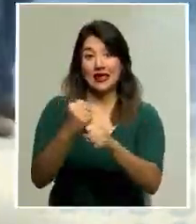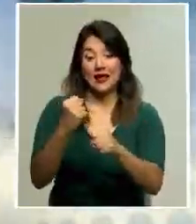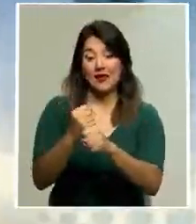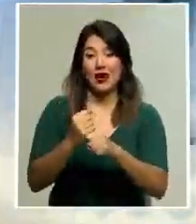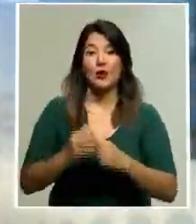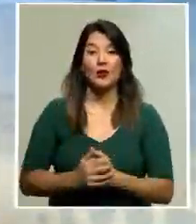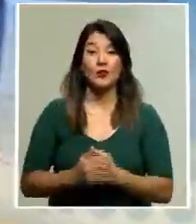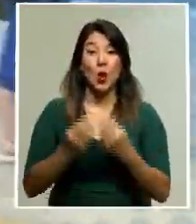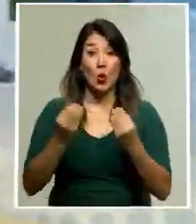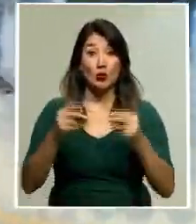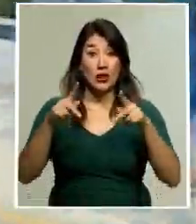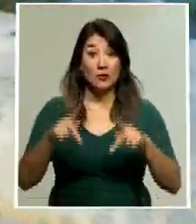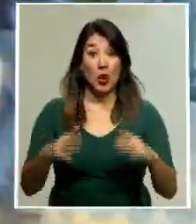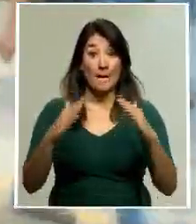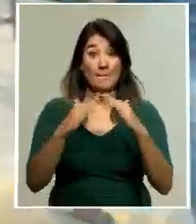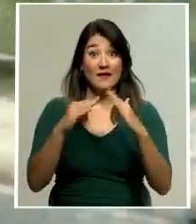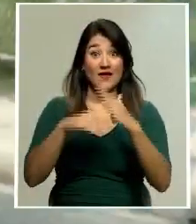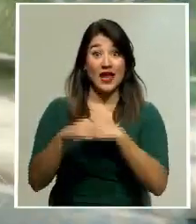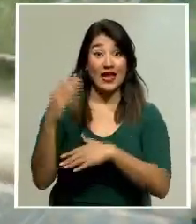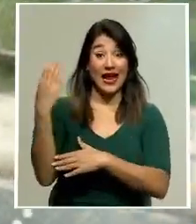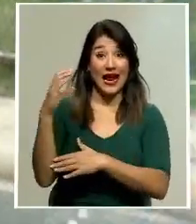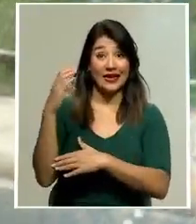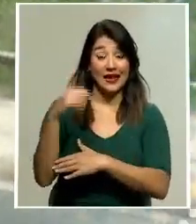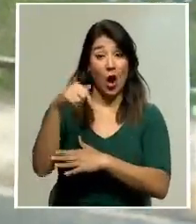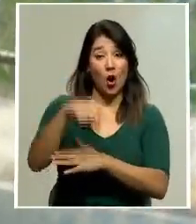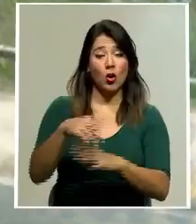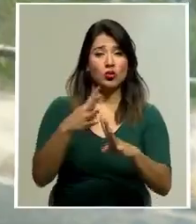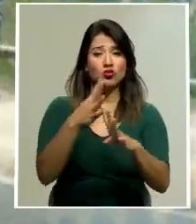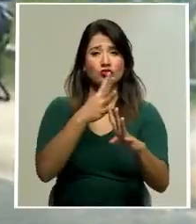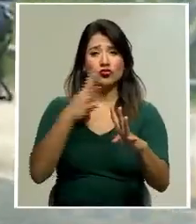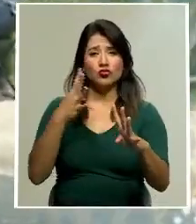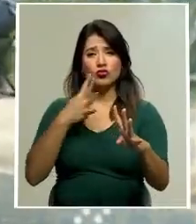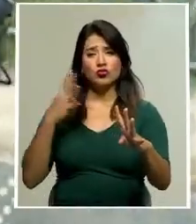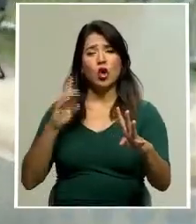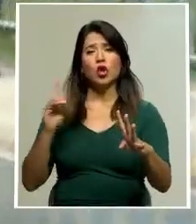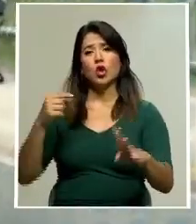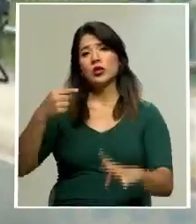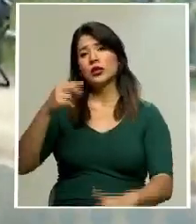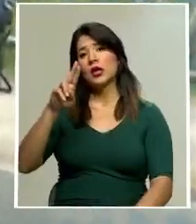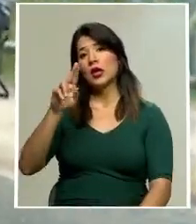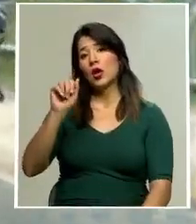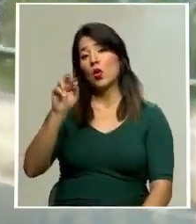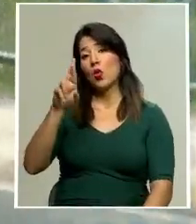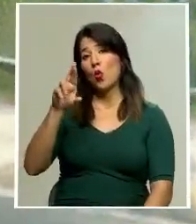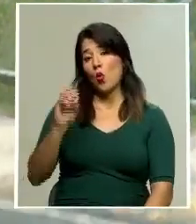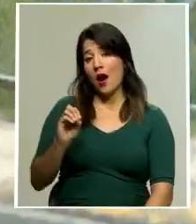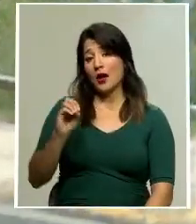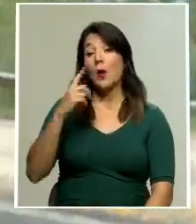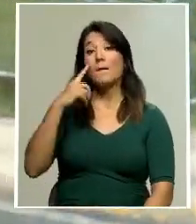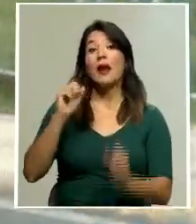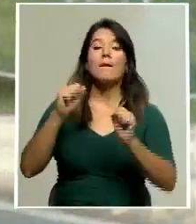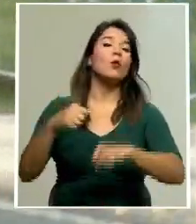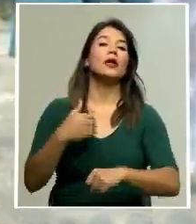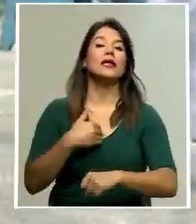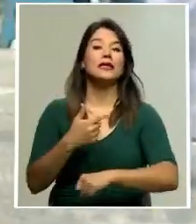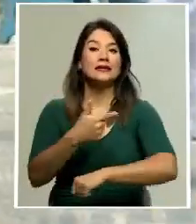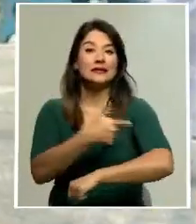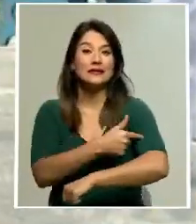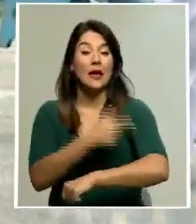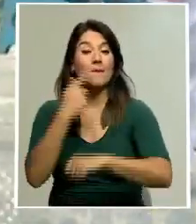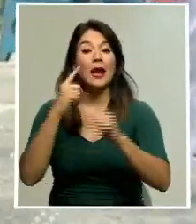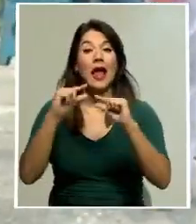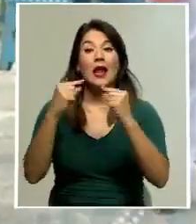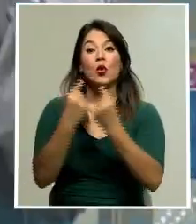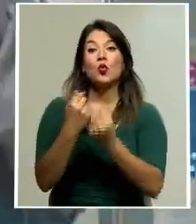Miles de cartagineses hicieron largas filas hoy en el Guarco y Paraíso para recibir la vacuna contra la COVID-19 para el grupo 3